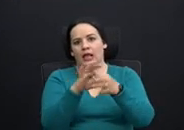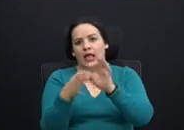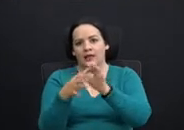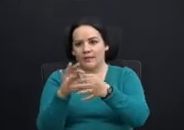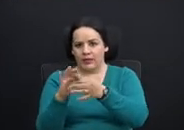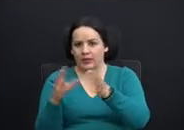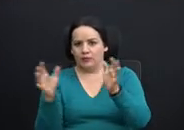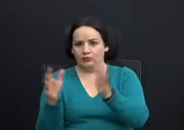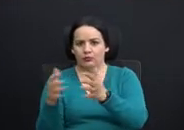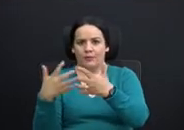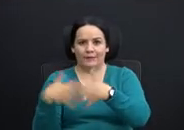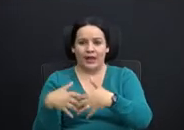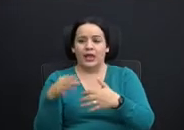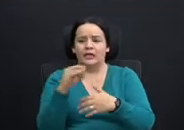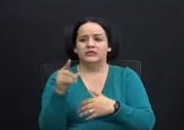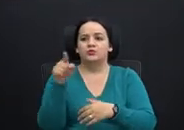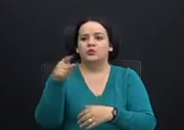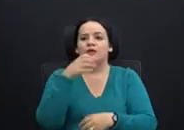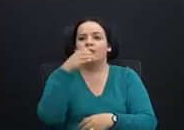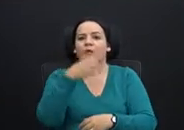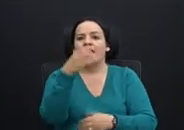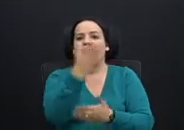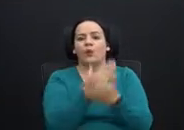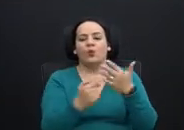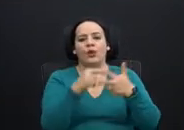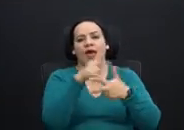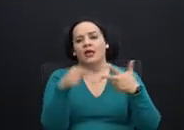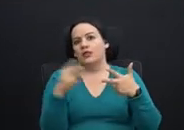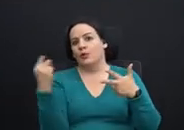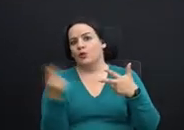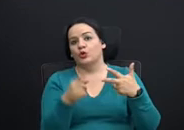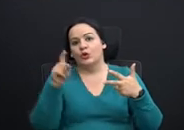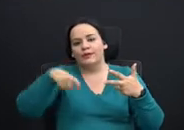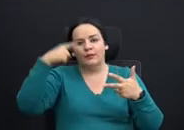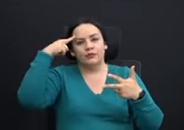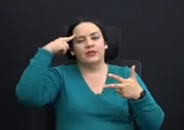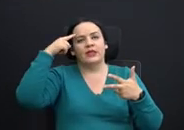o si recomendaría alguna, de pronto, y tenemos que pensar en otra?